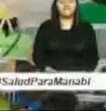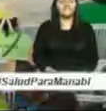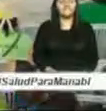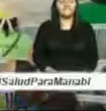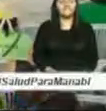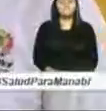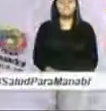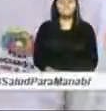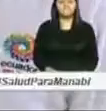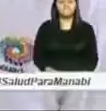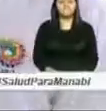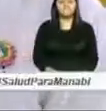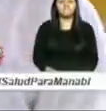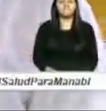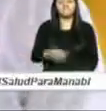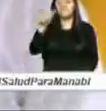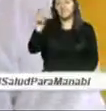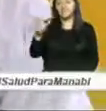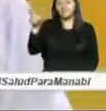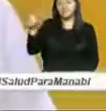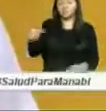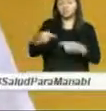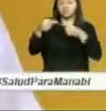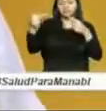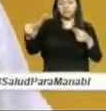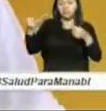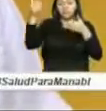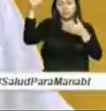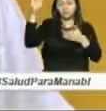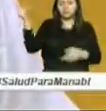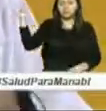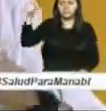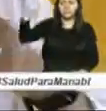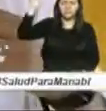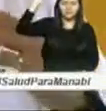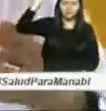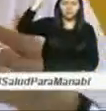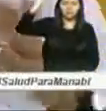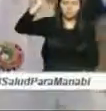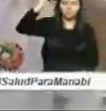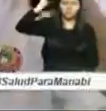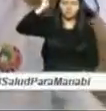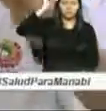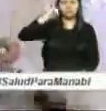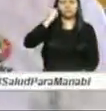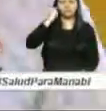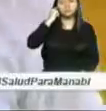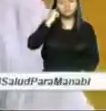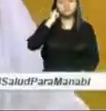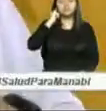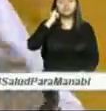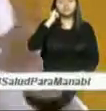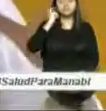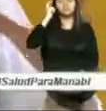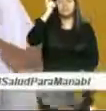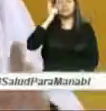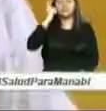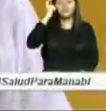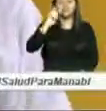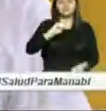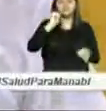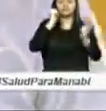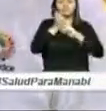Y vendrán con discursos lugares comunes que impresionan. Pero no podemos dejarnos impresionar, hay que reflexionar. Excesivo